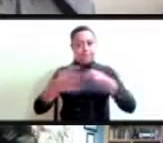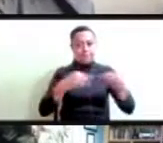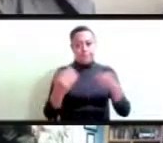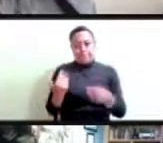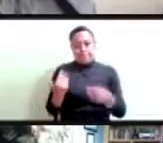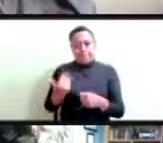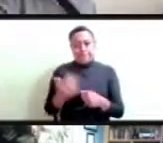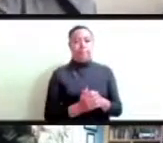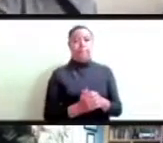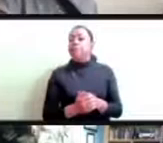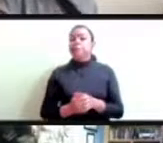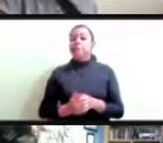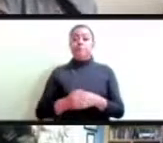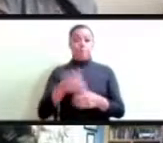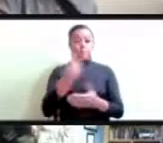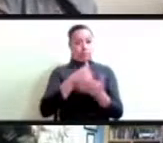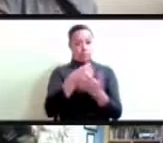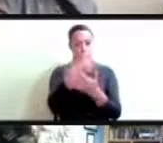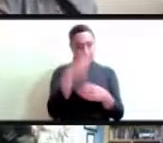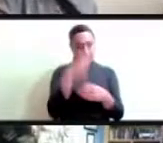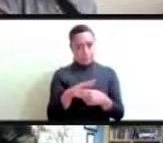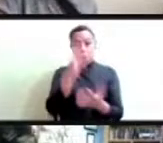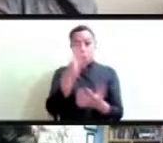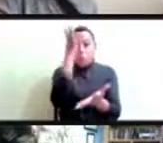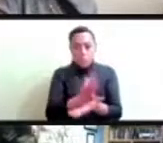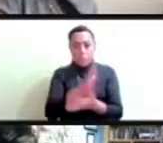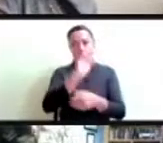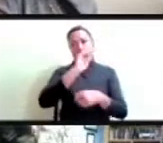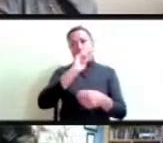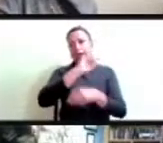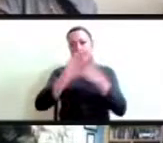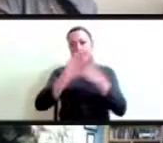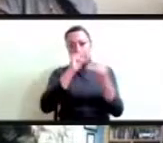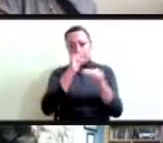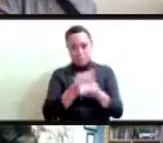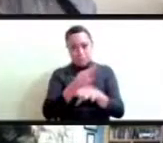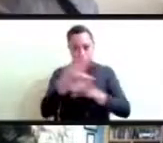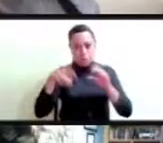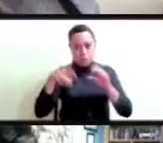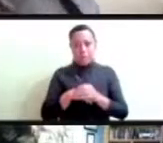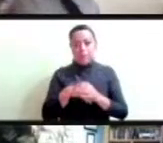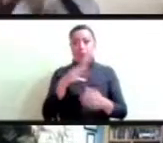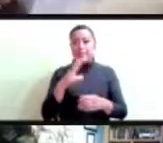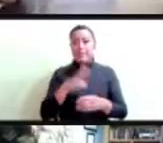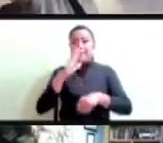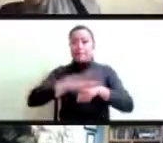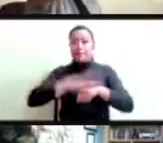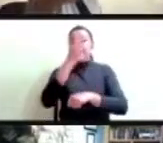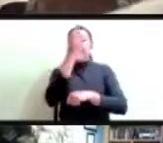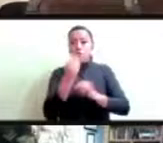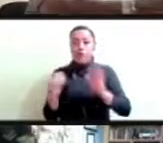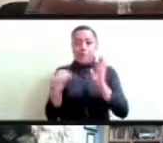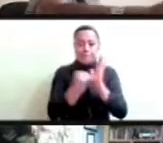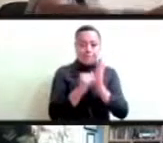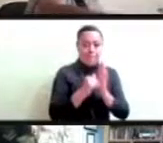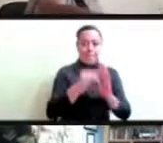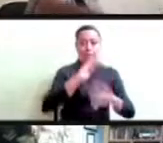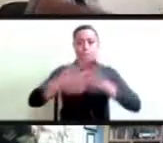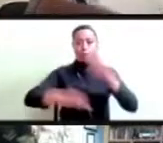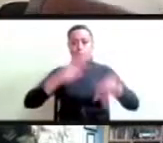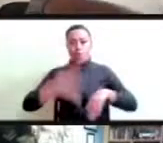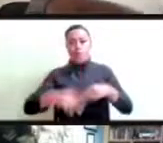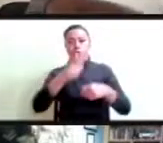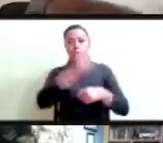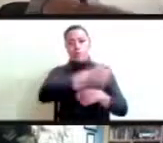México es la única en el mundo que tiene más de 9,000 muertes por millón de habitantes en exceso de mortalidad. Tenemos